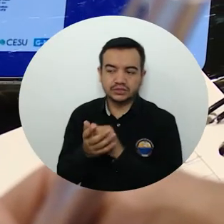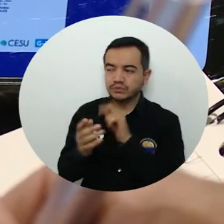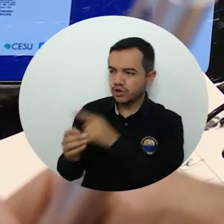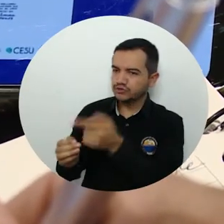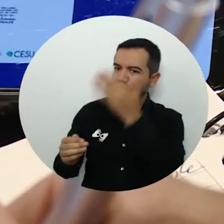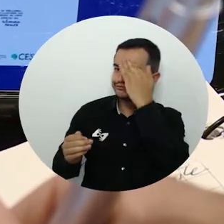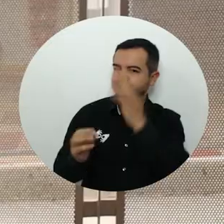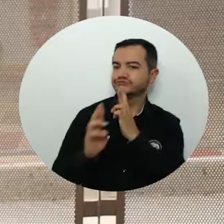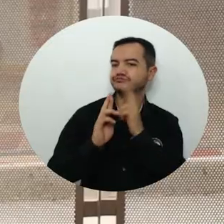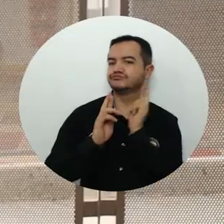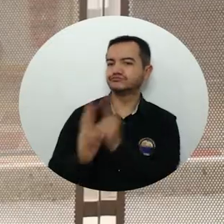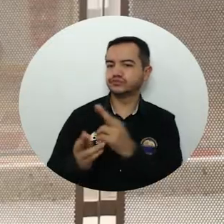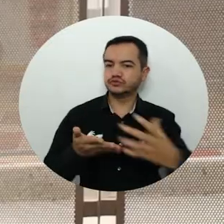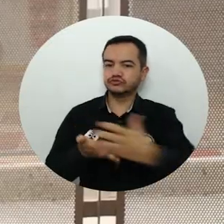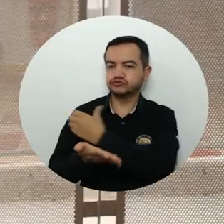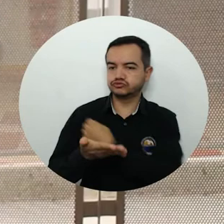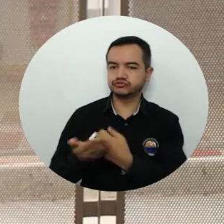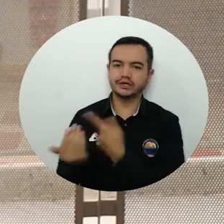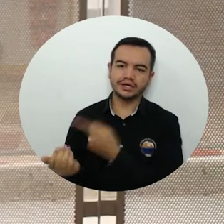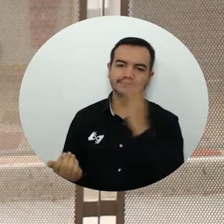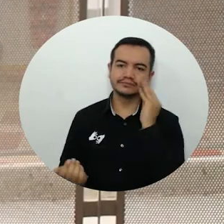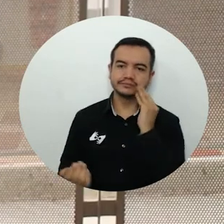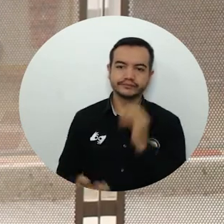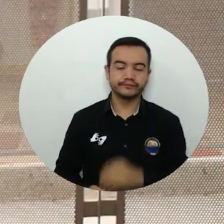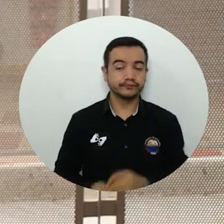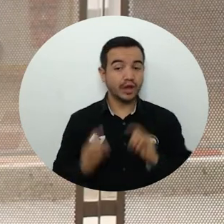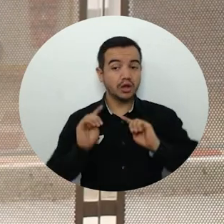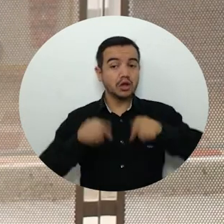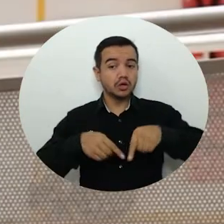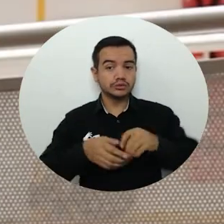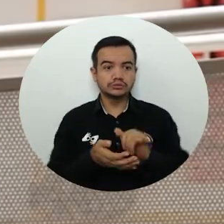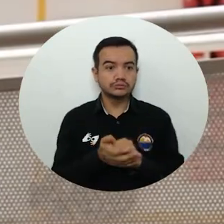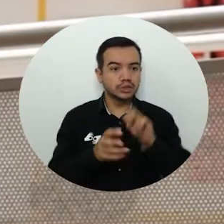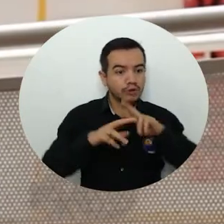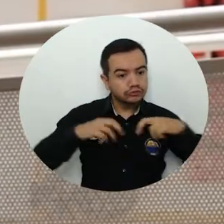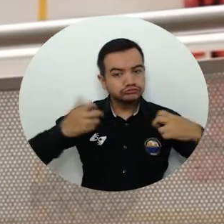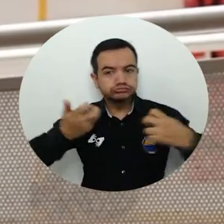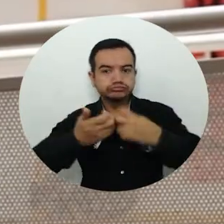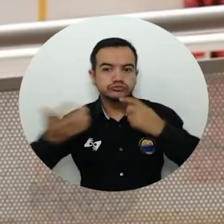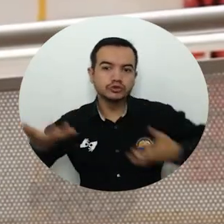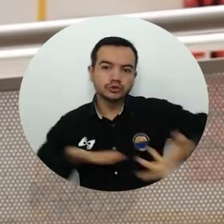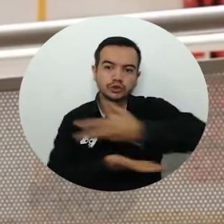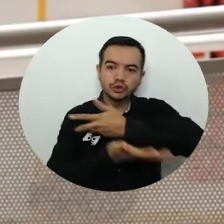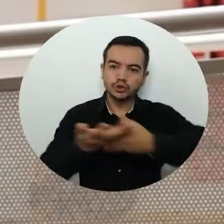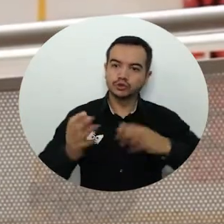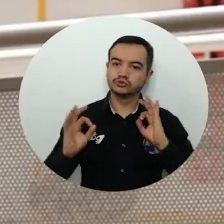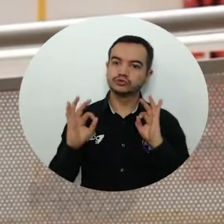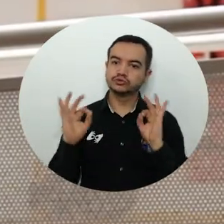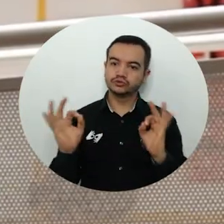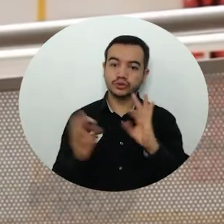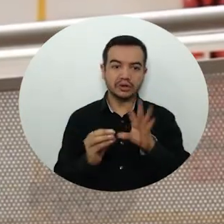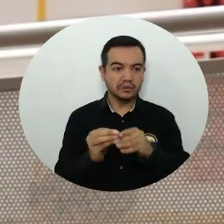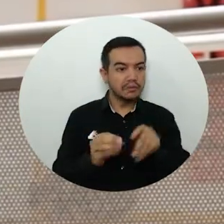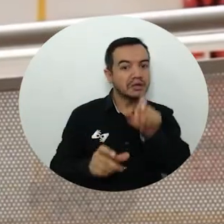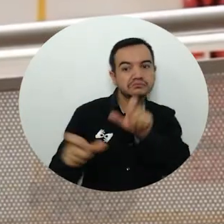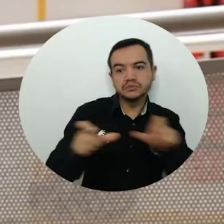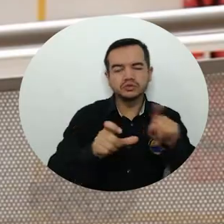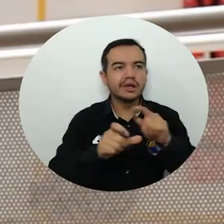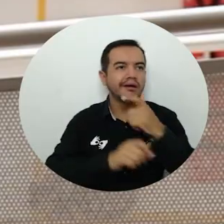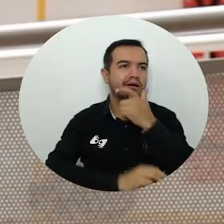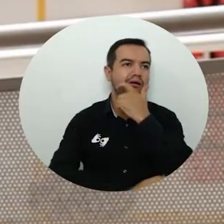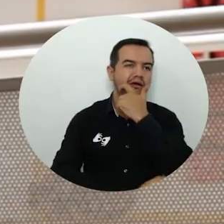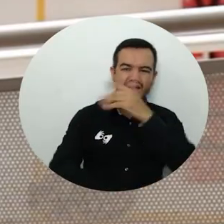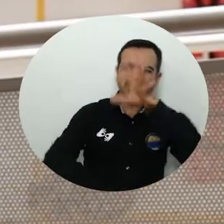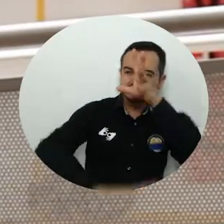aprendizaje. Fue un ejercicio académico de mucho éxito. No me cae duda que se van con muy buenos elementos para